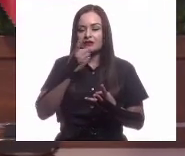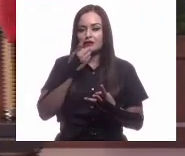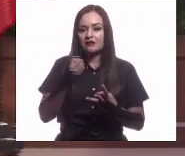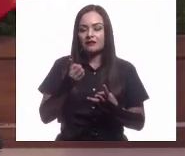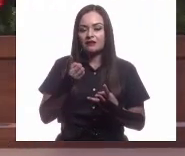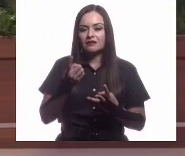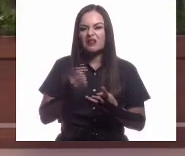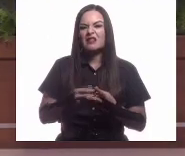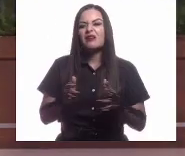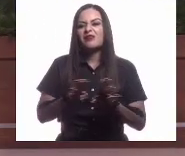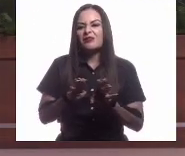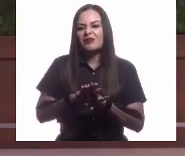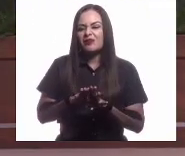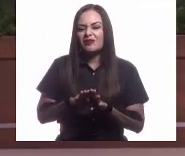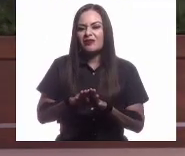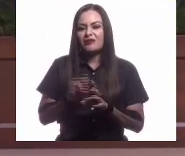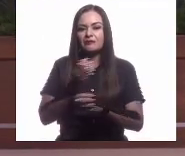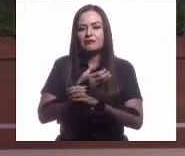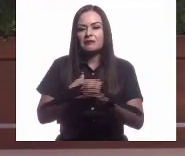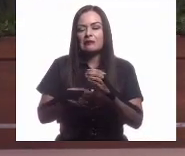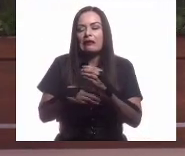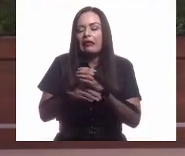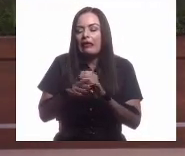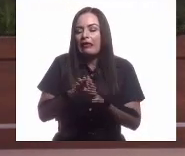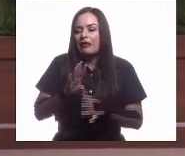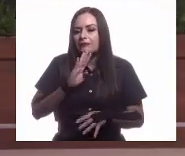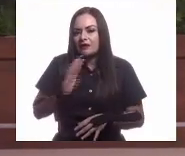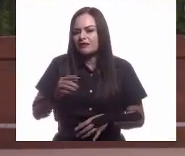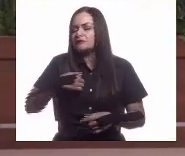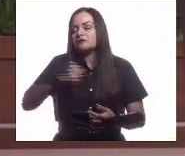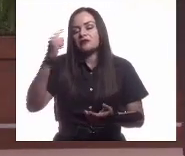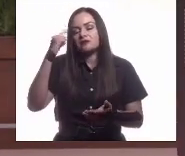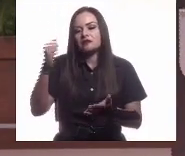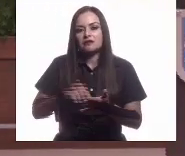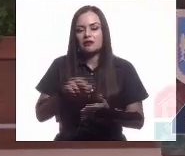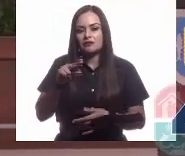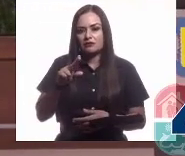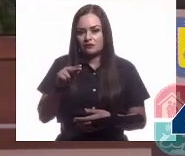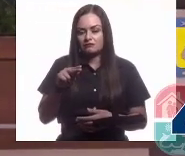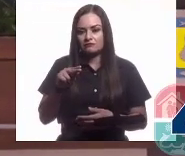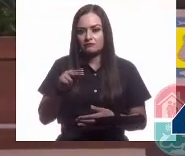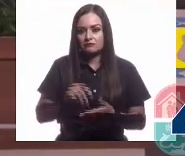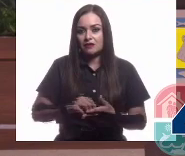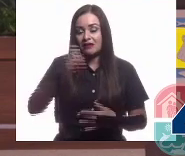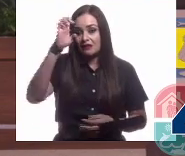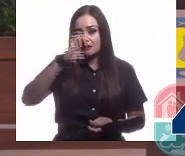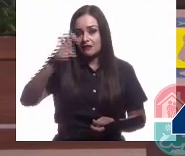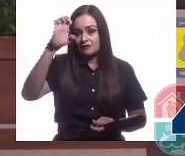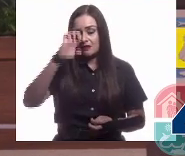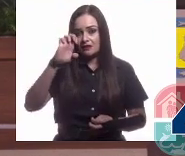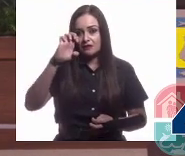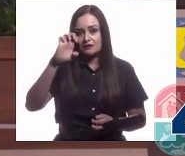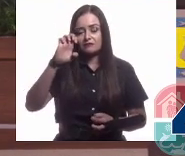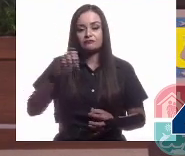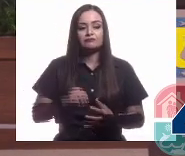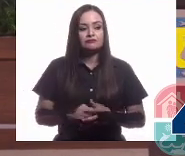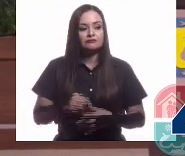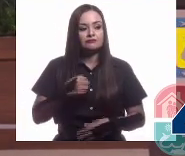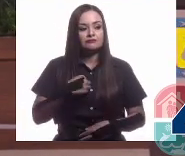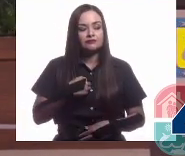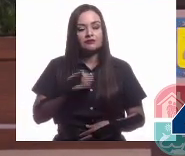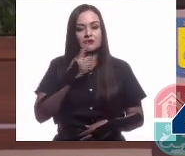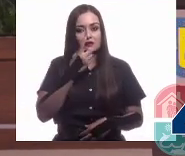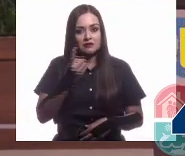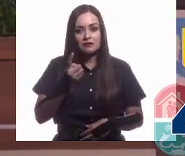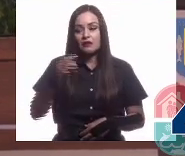ganan mañas. Yo no creo, de verdad yo no creo. Se confunde la experiencia con las mañas. Pero lo que sí creo es que